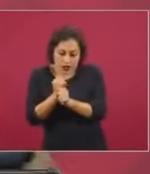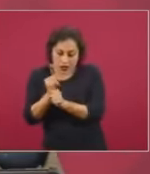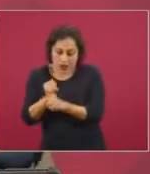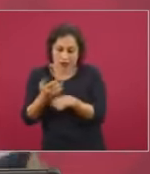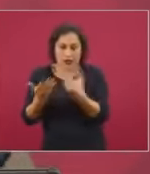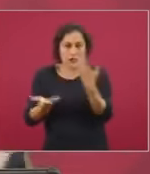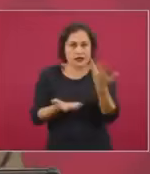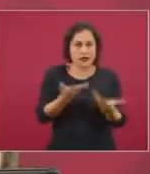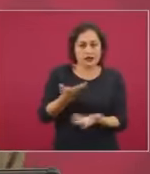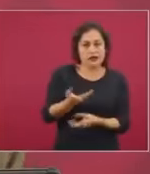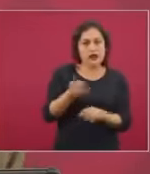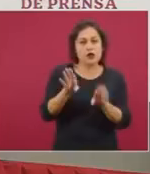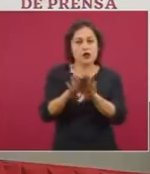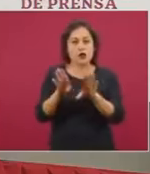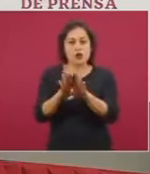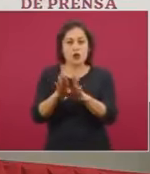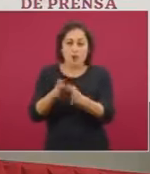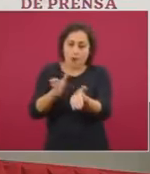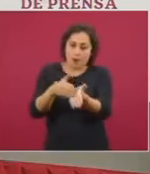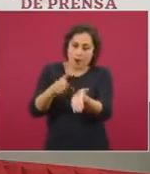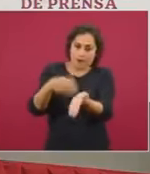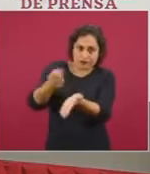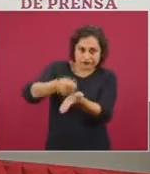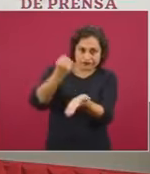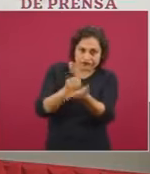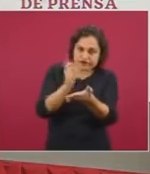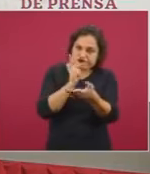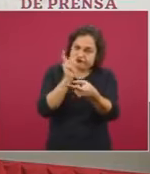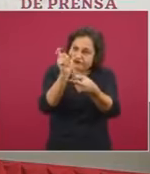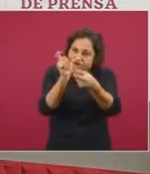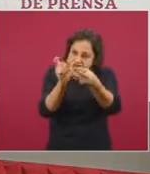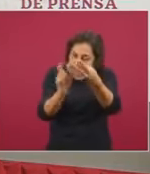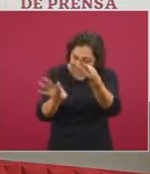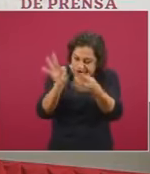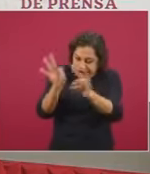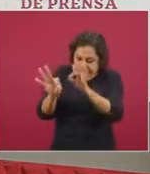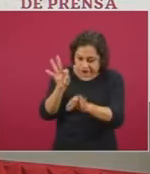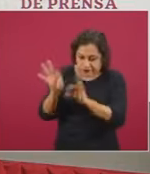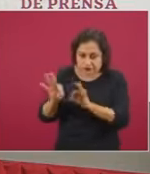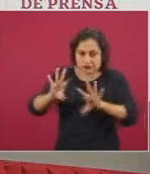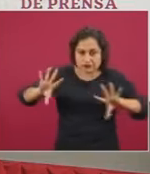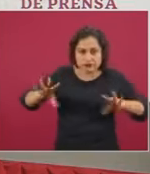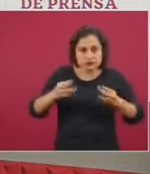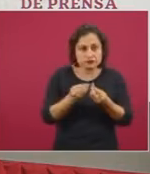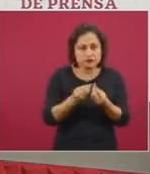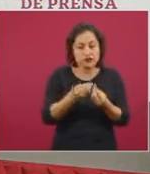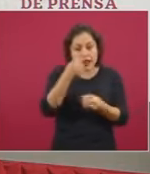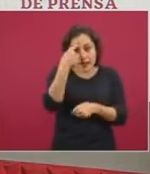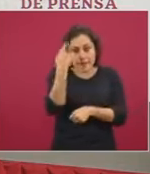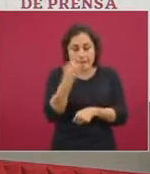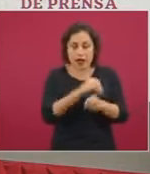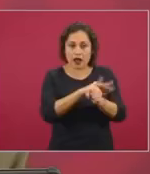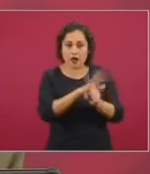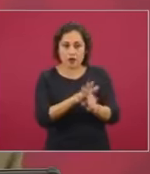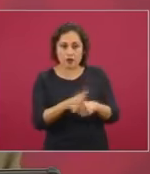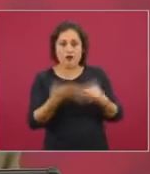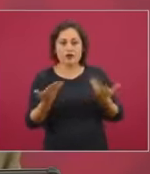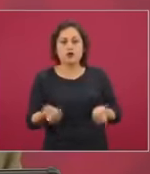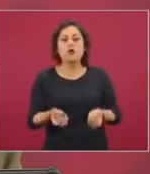palabras que vemos en las actas de defunción, puede ser atribuible a COVID, ¿no? Que son